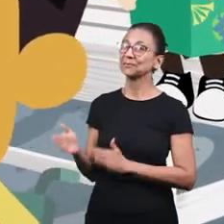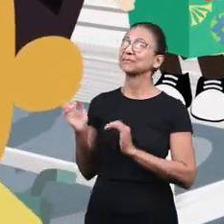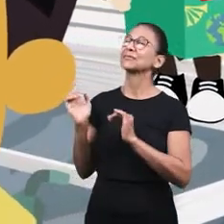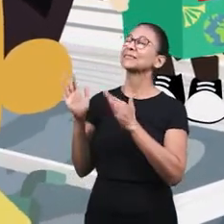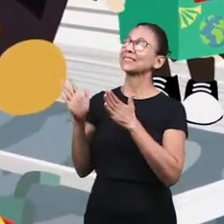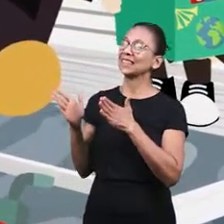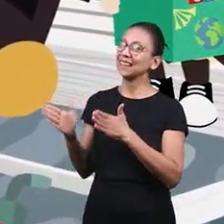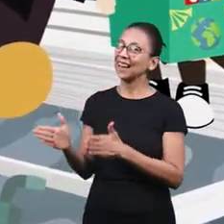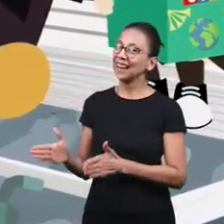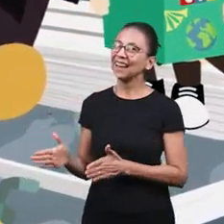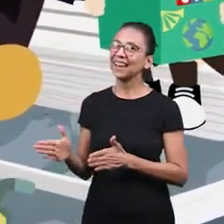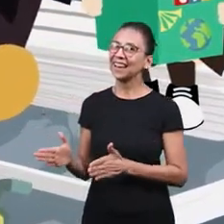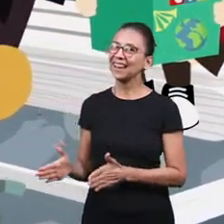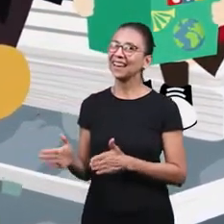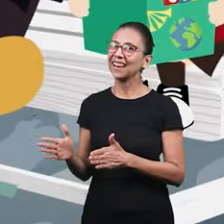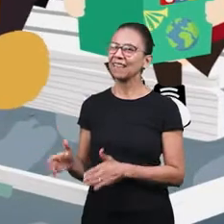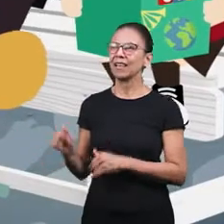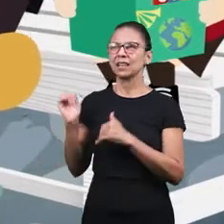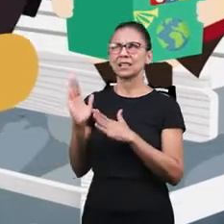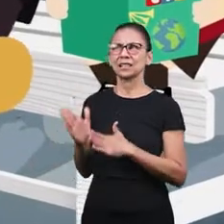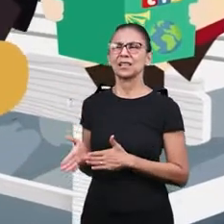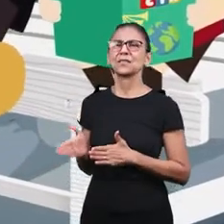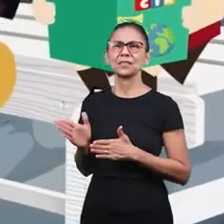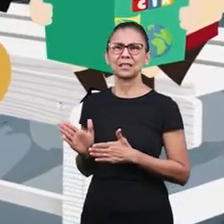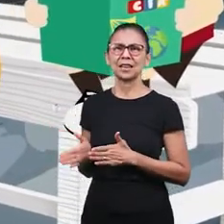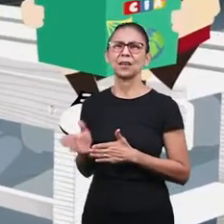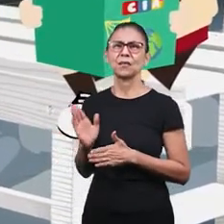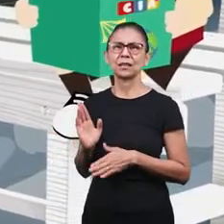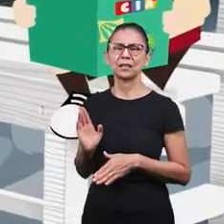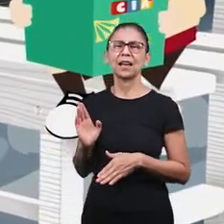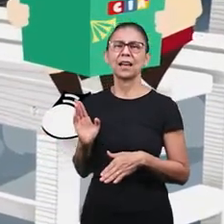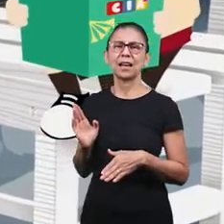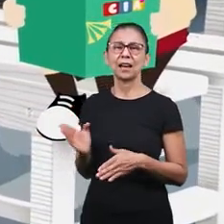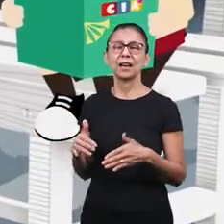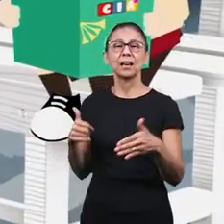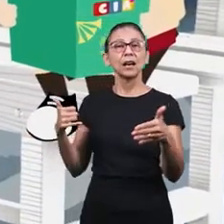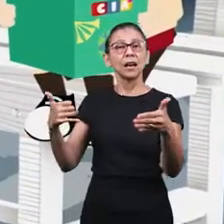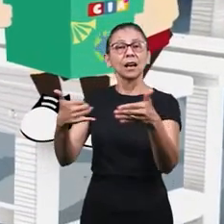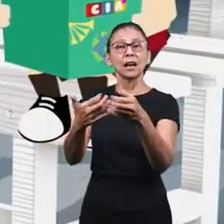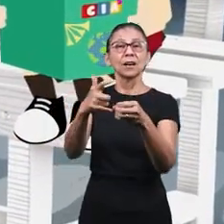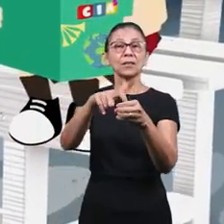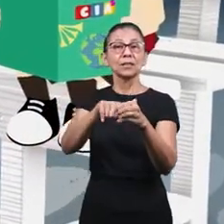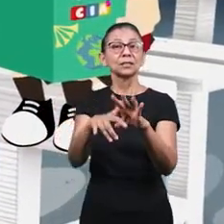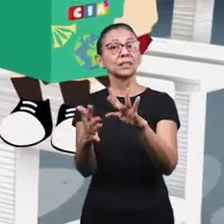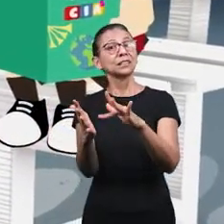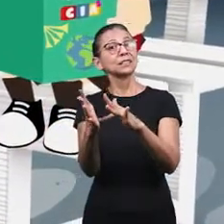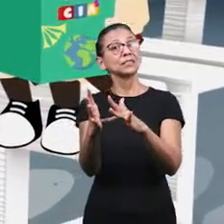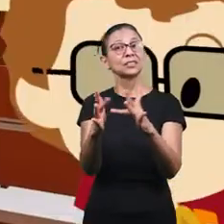Ser fiel, ser fiel, ser fiel a Dios.